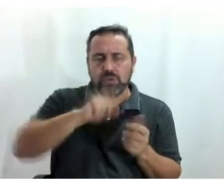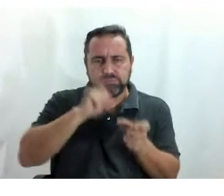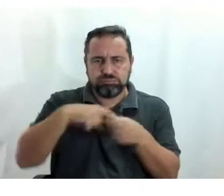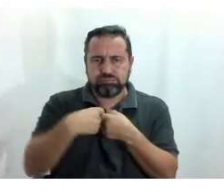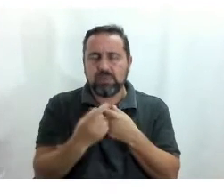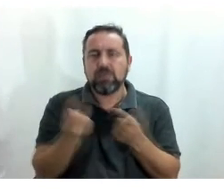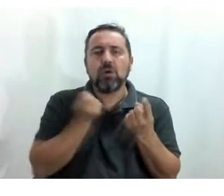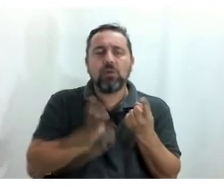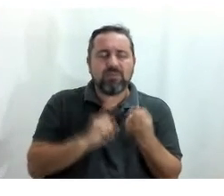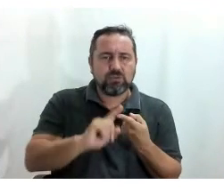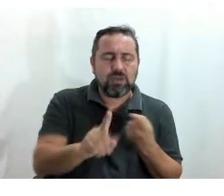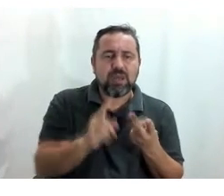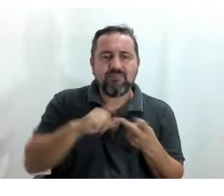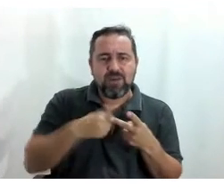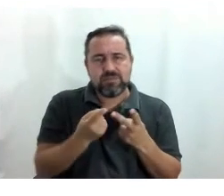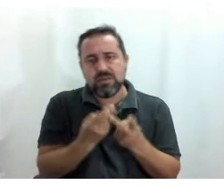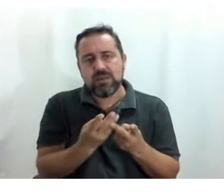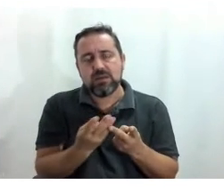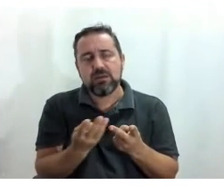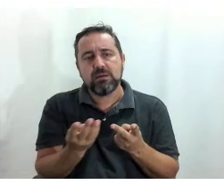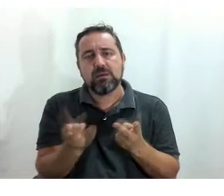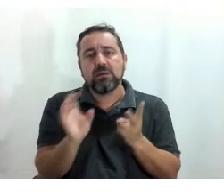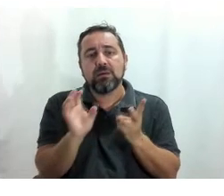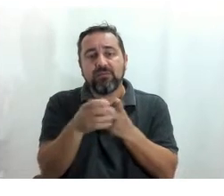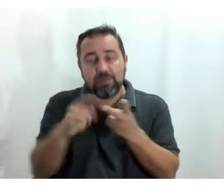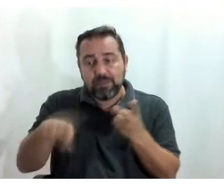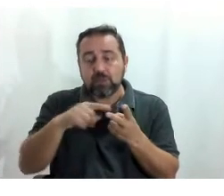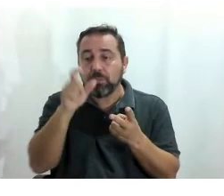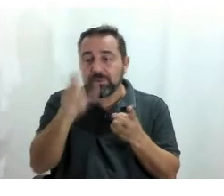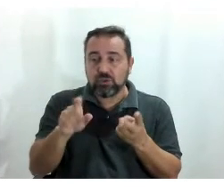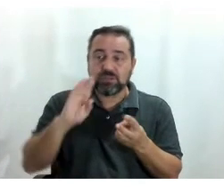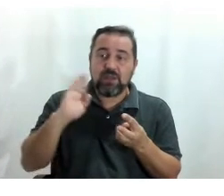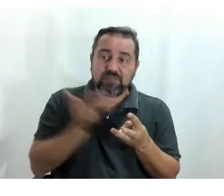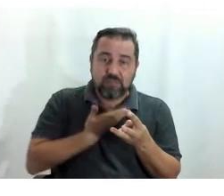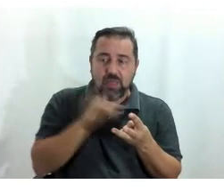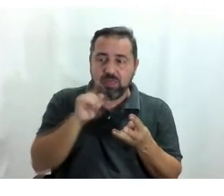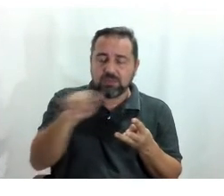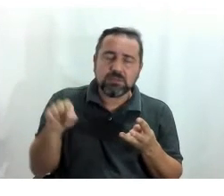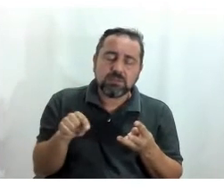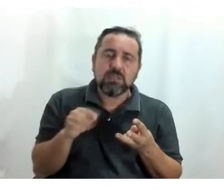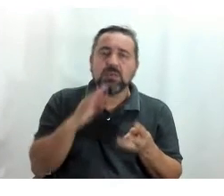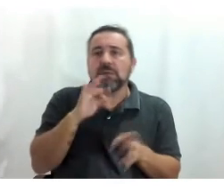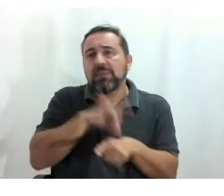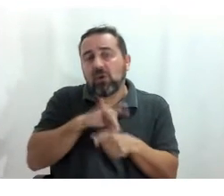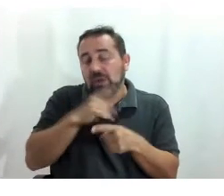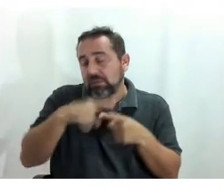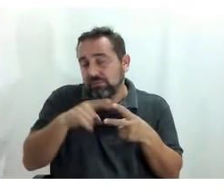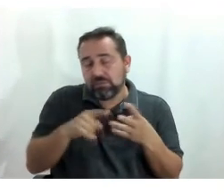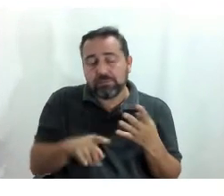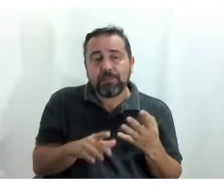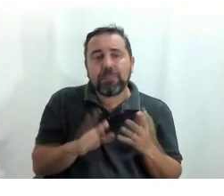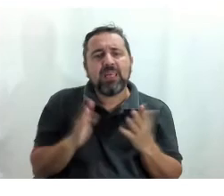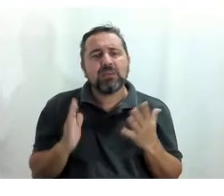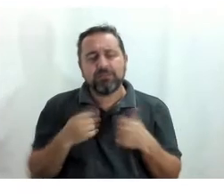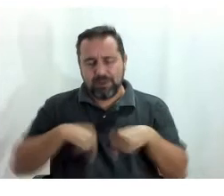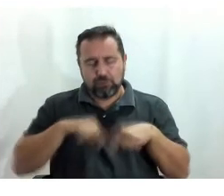los profesionales, las familias, las personas afectadas por unas u otras patologías.